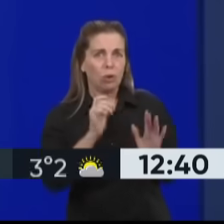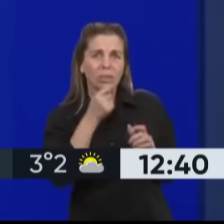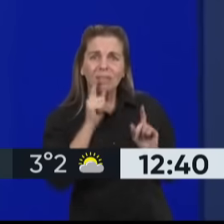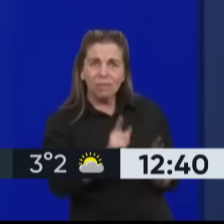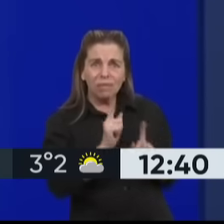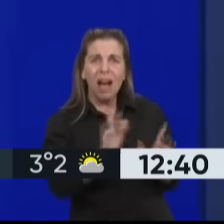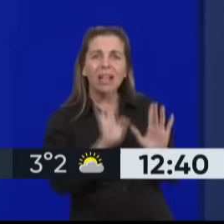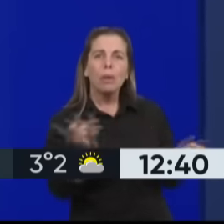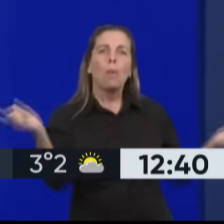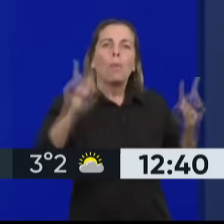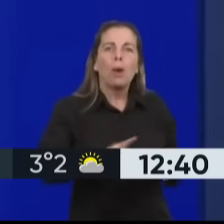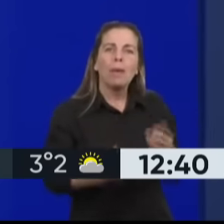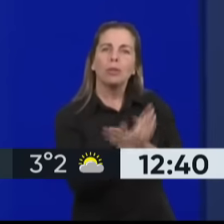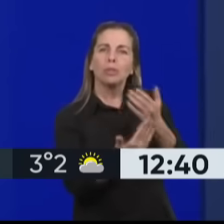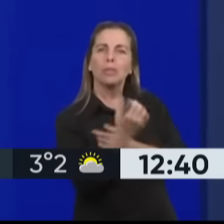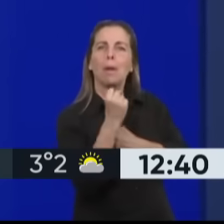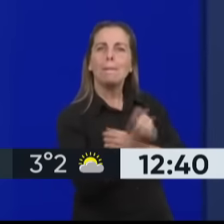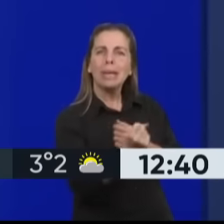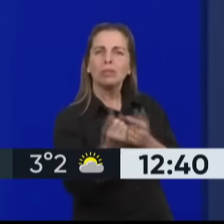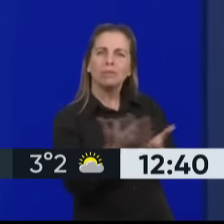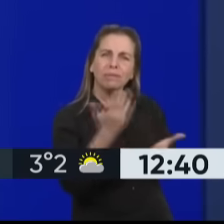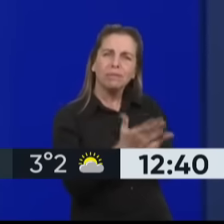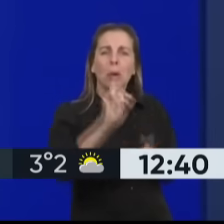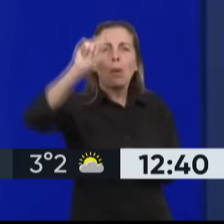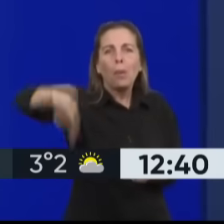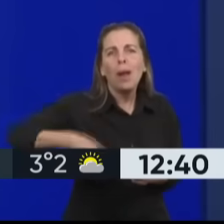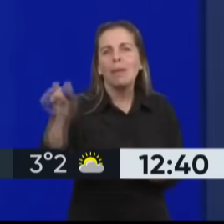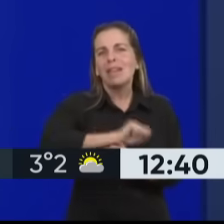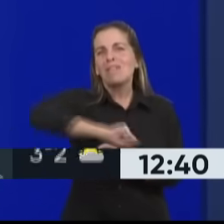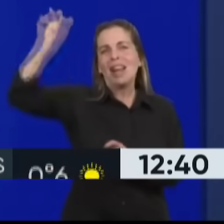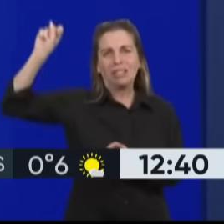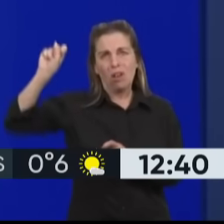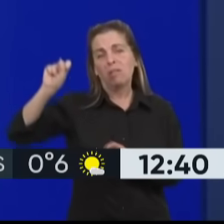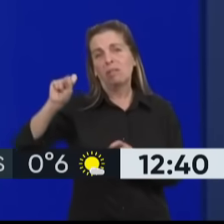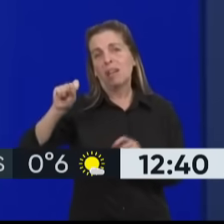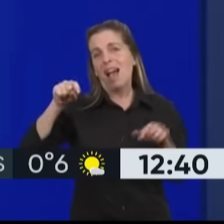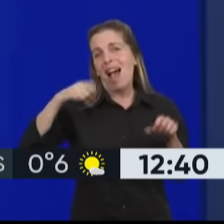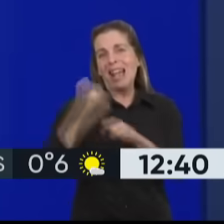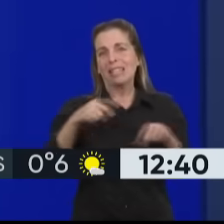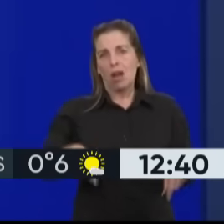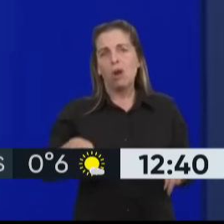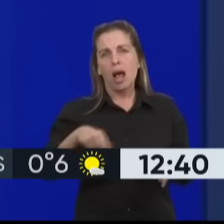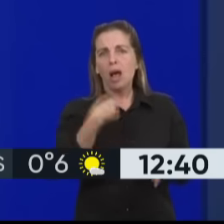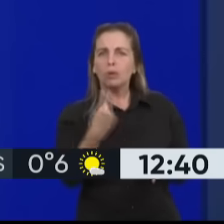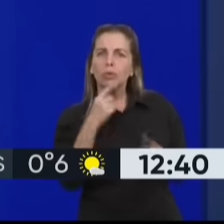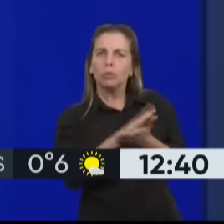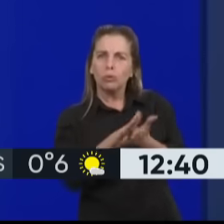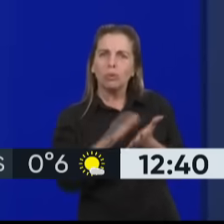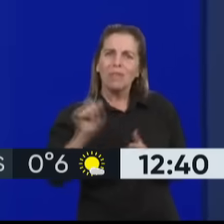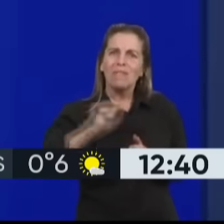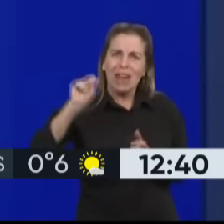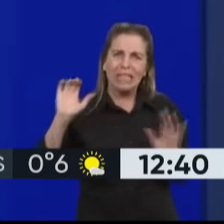al sendero catastrófico de destrucción inflacionaria que tanto nos costó dejar atrás. Por eso decimos